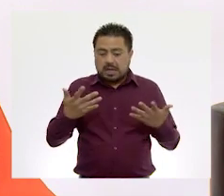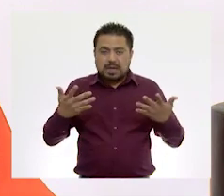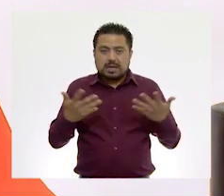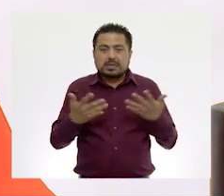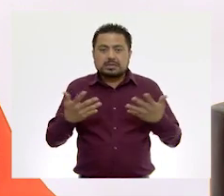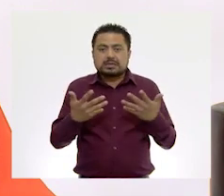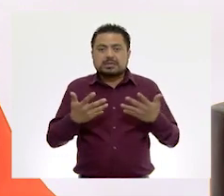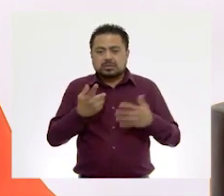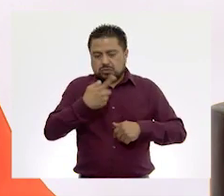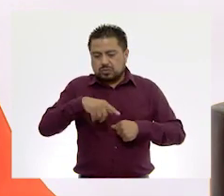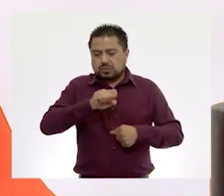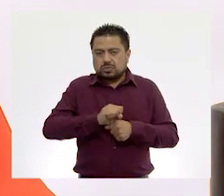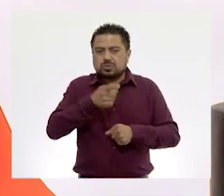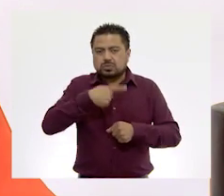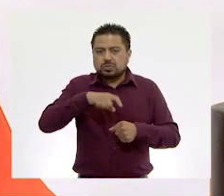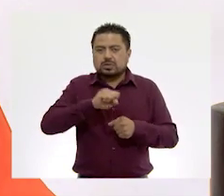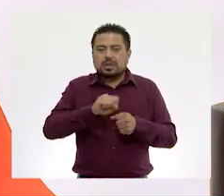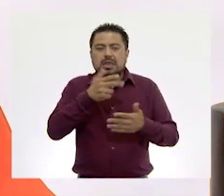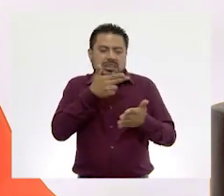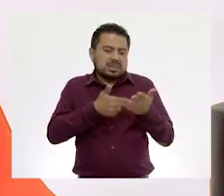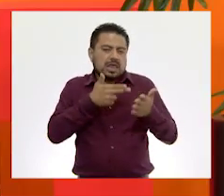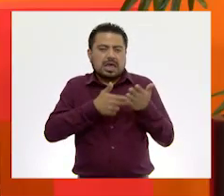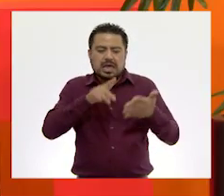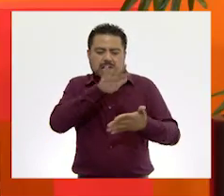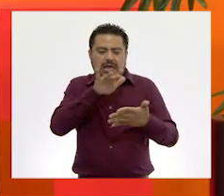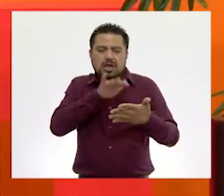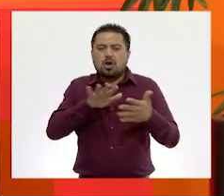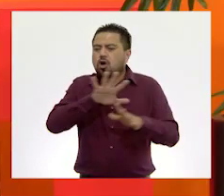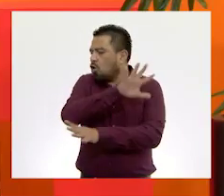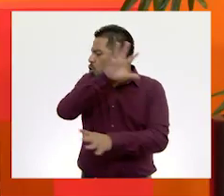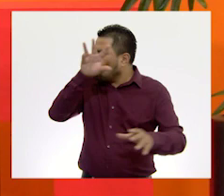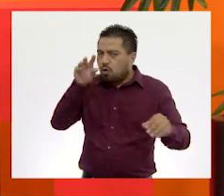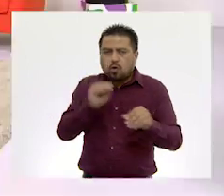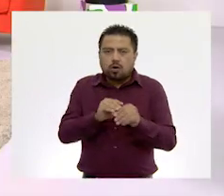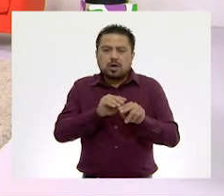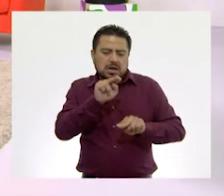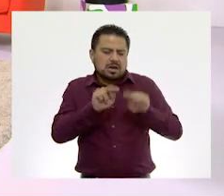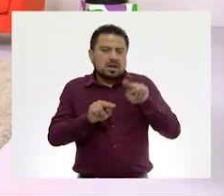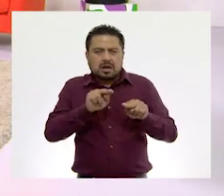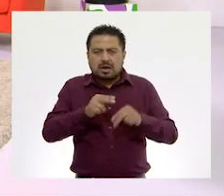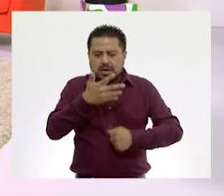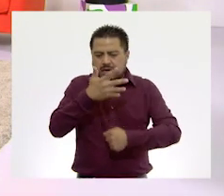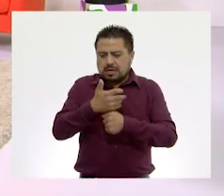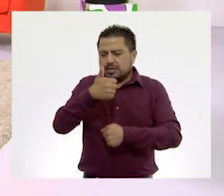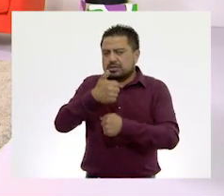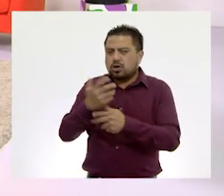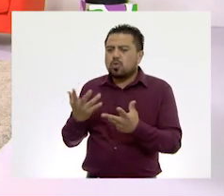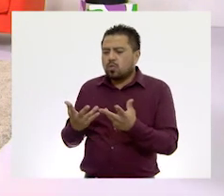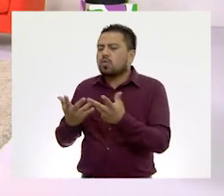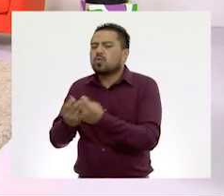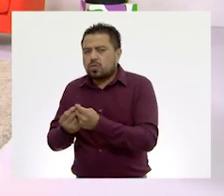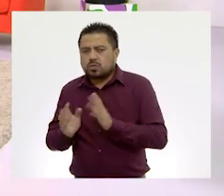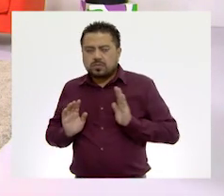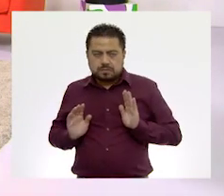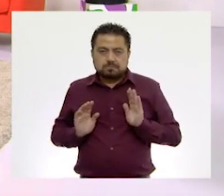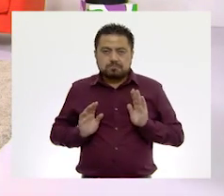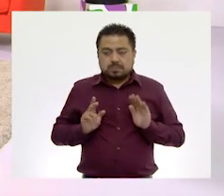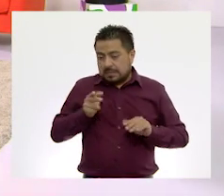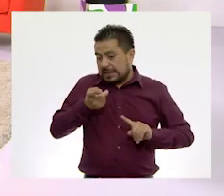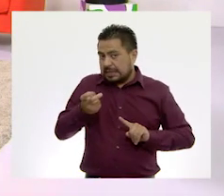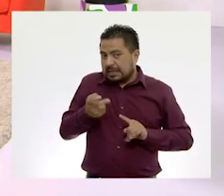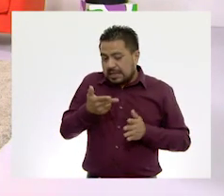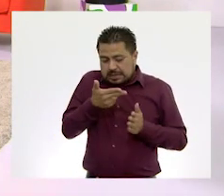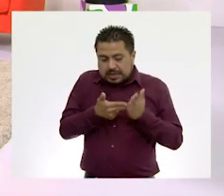Nosotros hacemos semanalmente un taller de lectura con todos los grados, cada quien en su grado, quinto y sexto juntos. Y en ese taller